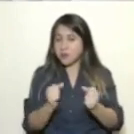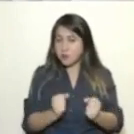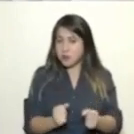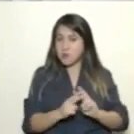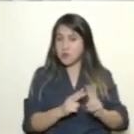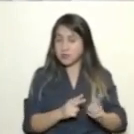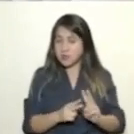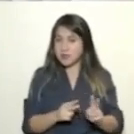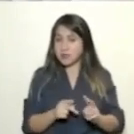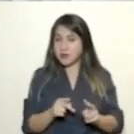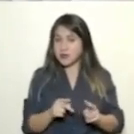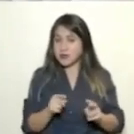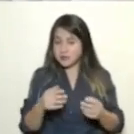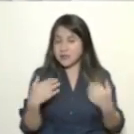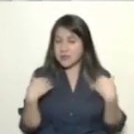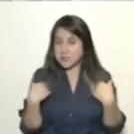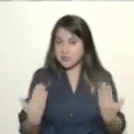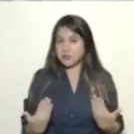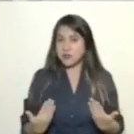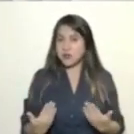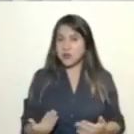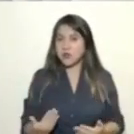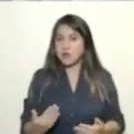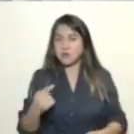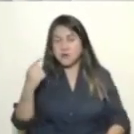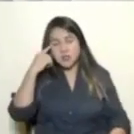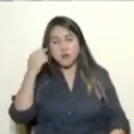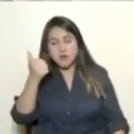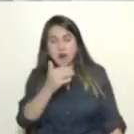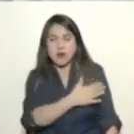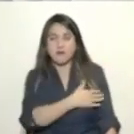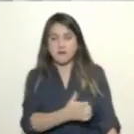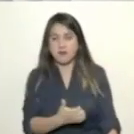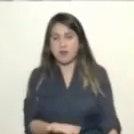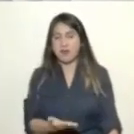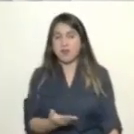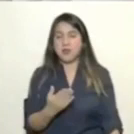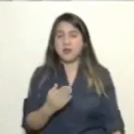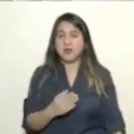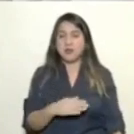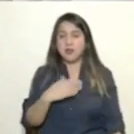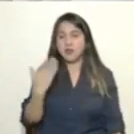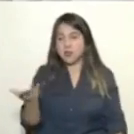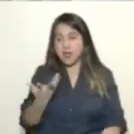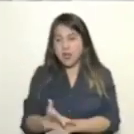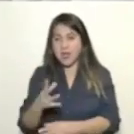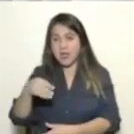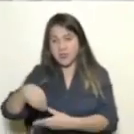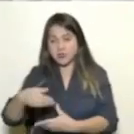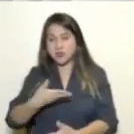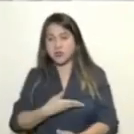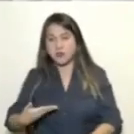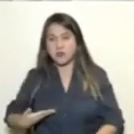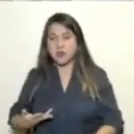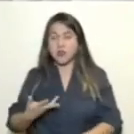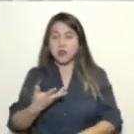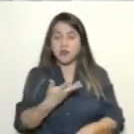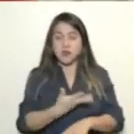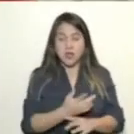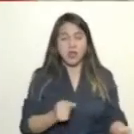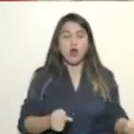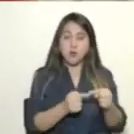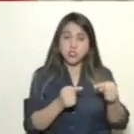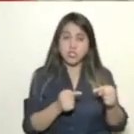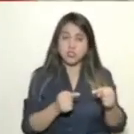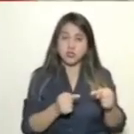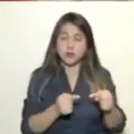¿Podemos hacer ejercicio de buena fe de los dos lados, de los que están en el gobierno y los que están en la oposición? Pero eso,